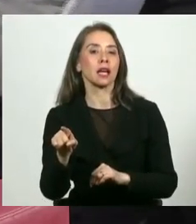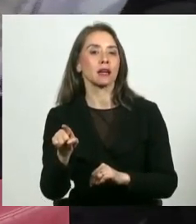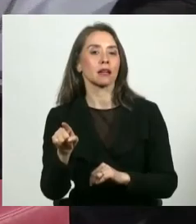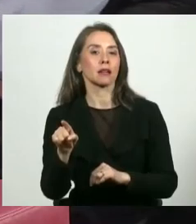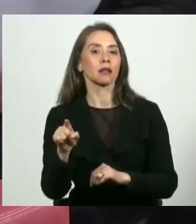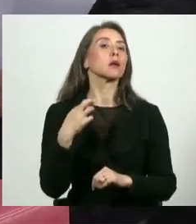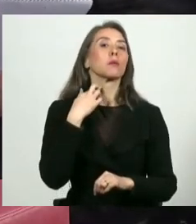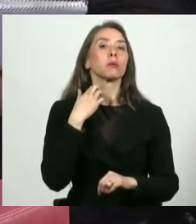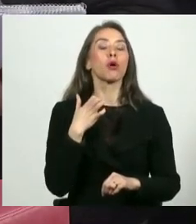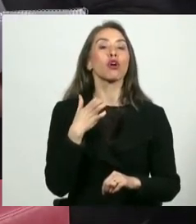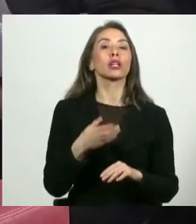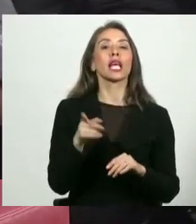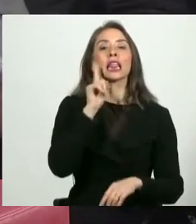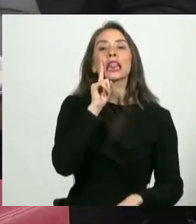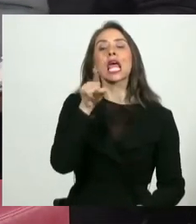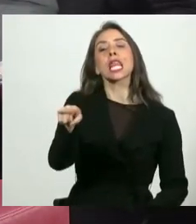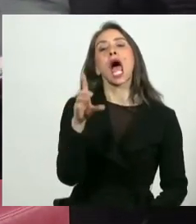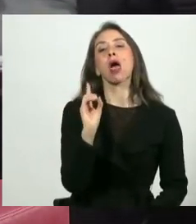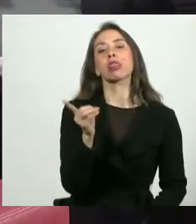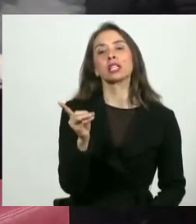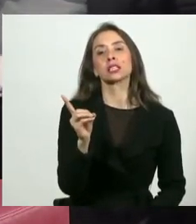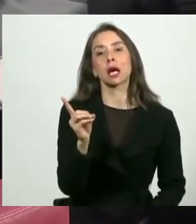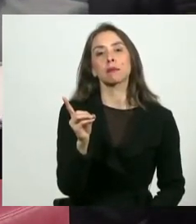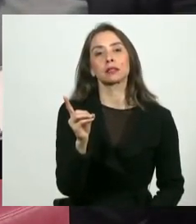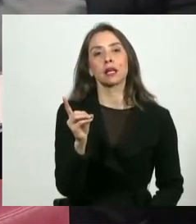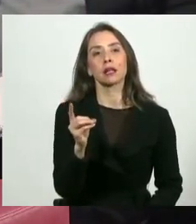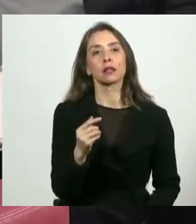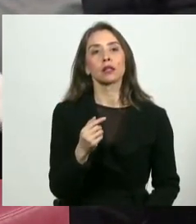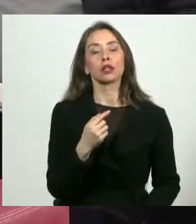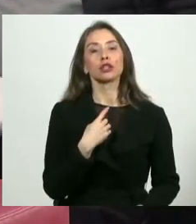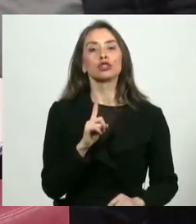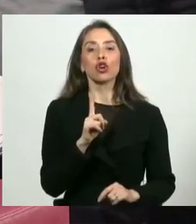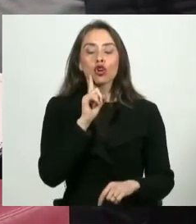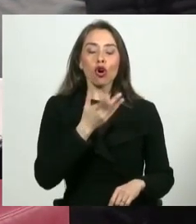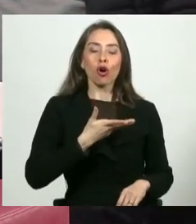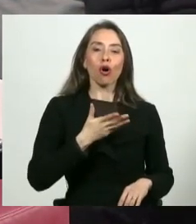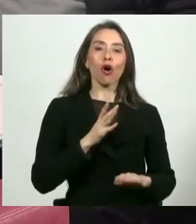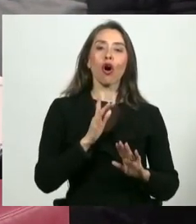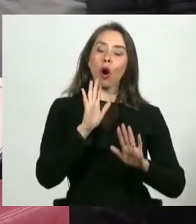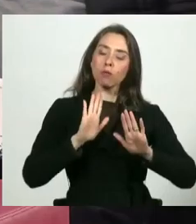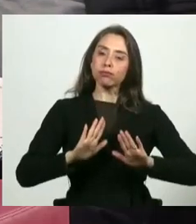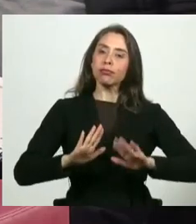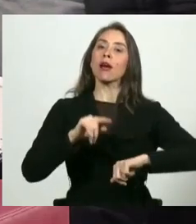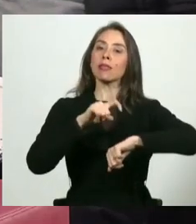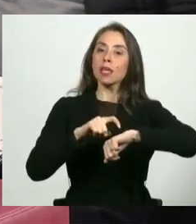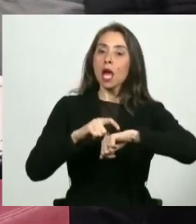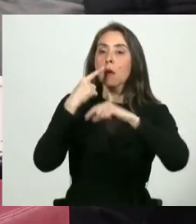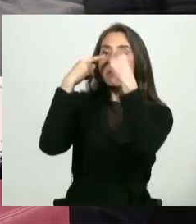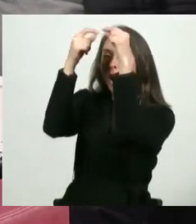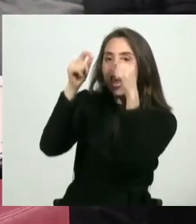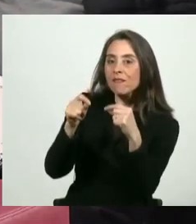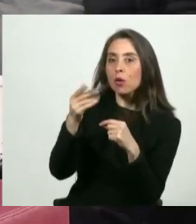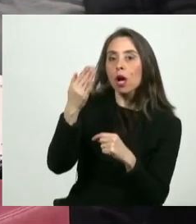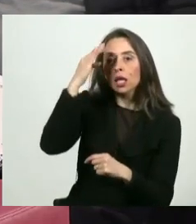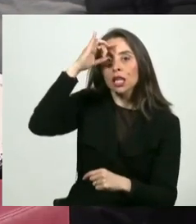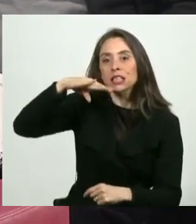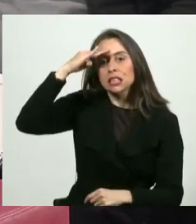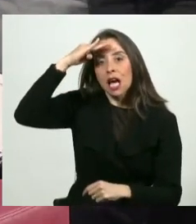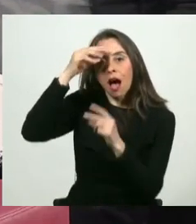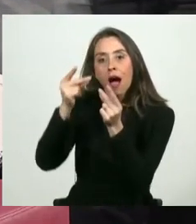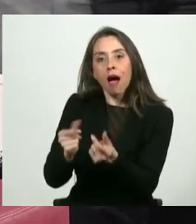porque tiene una discapacidad y no me tomo el tiempo de evaluar cuáles son las competencias de las